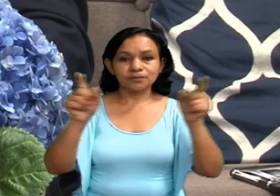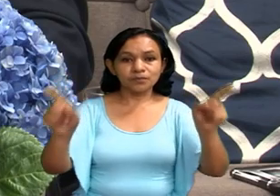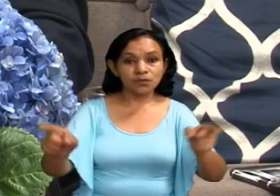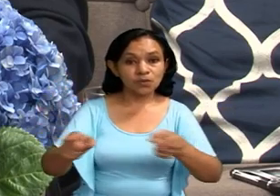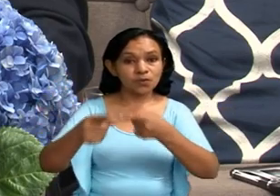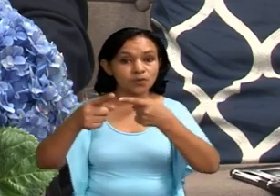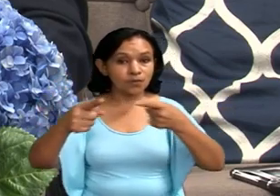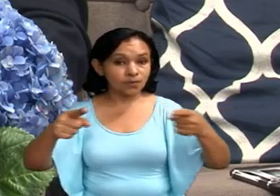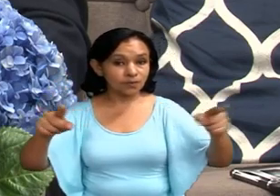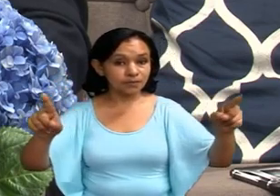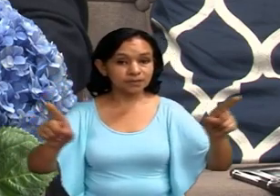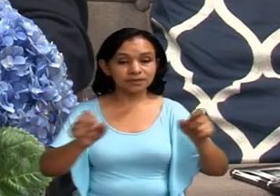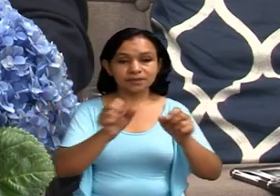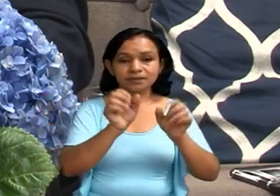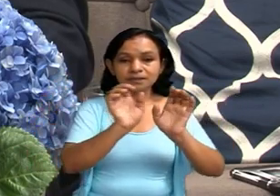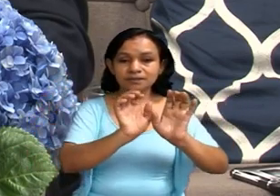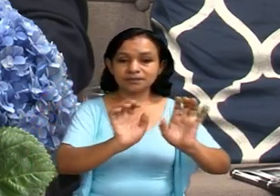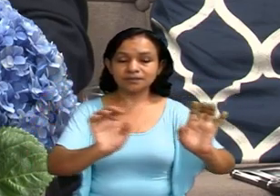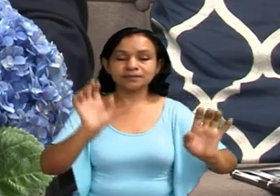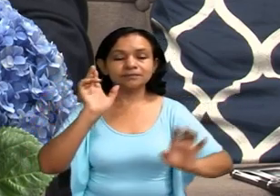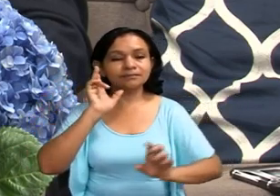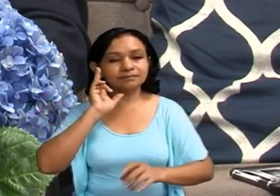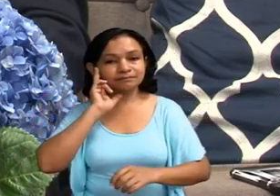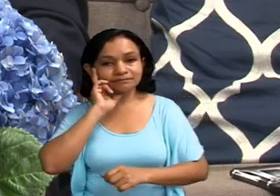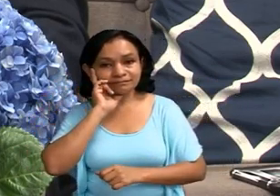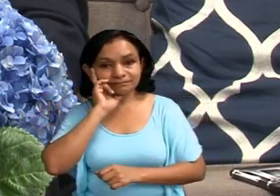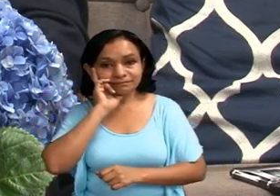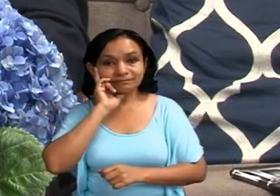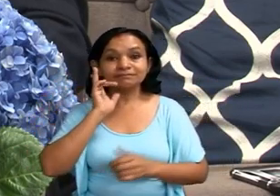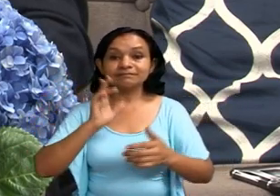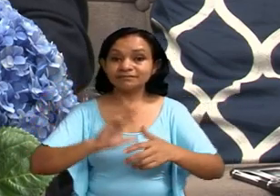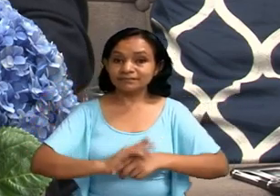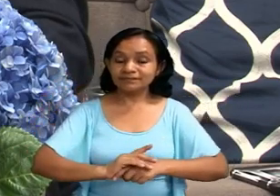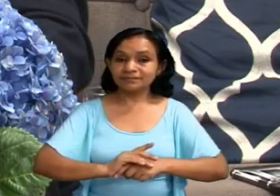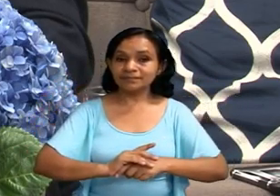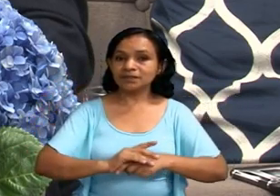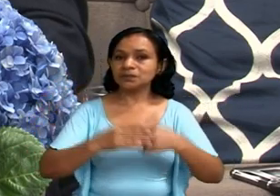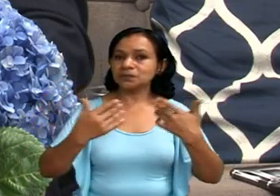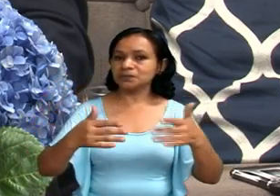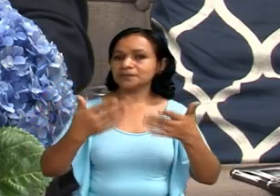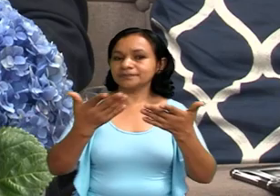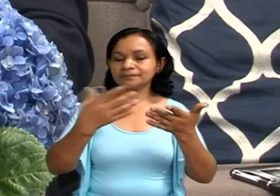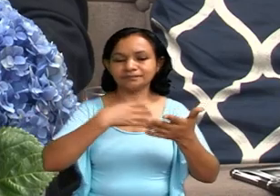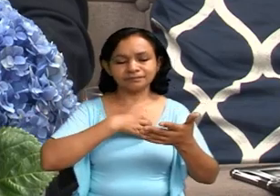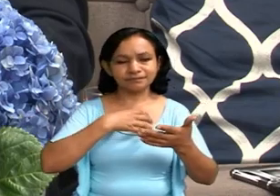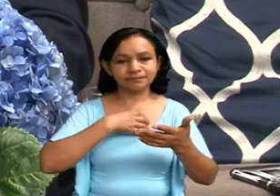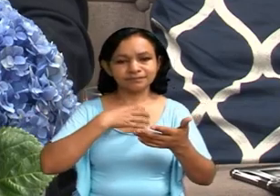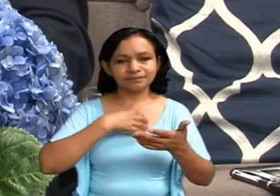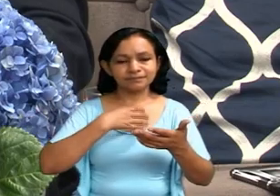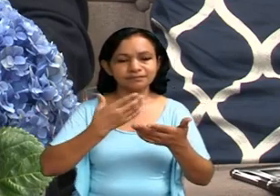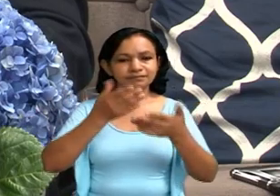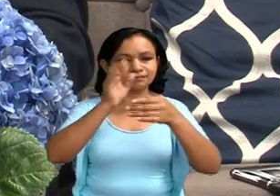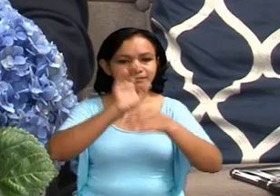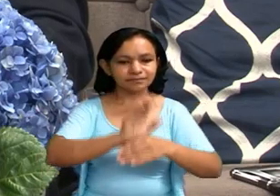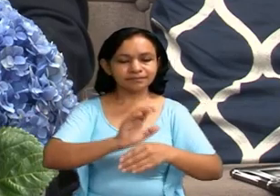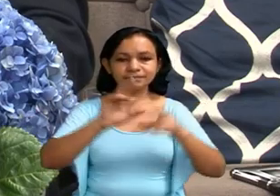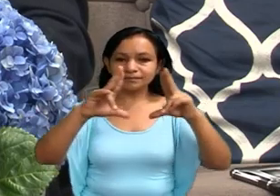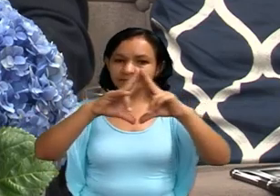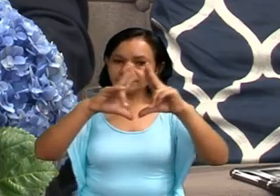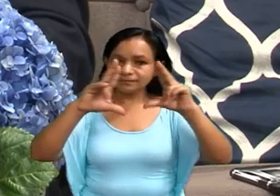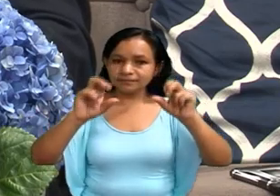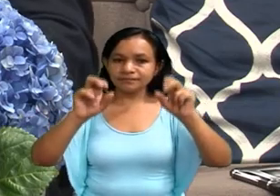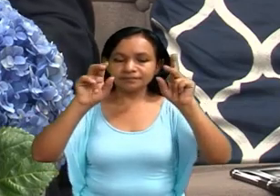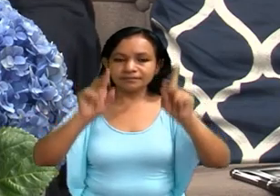y Coros Estudiantiles Rubén Darío. Creo que eso es parte de nuestra identidad, y sobre todo